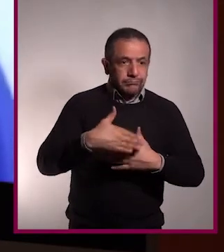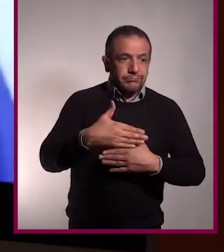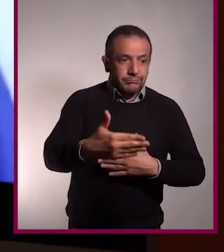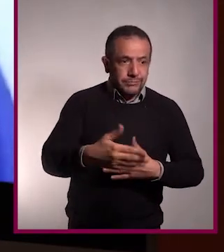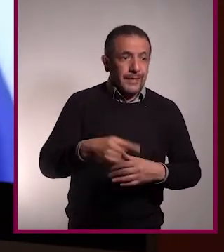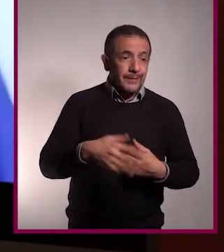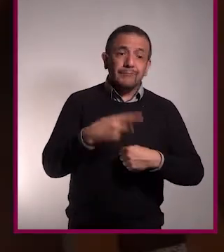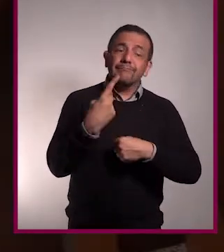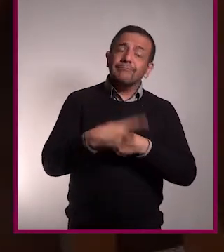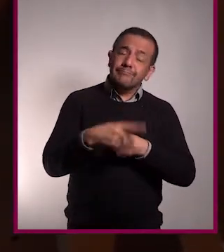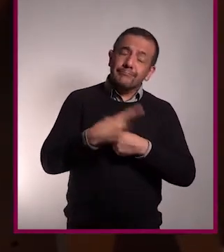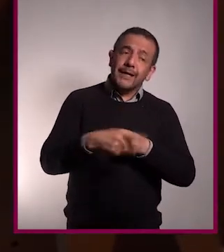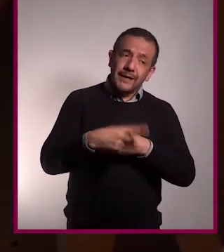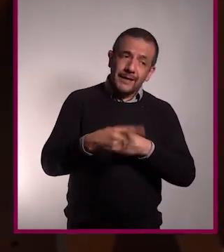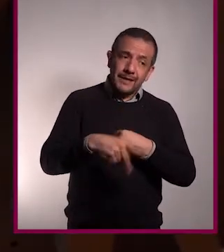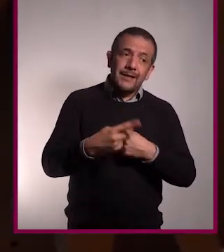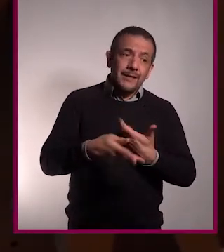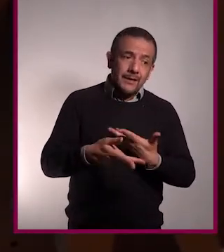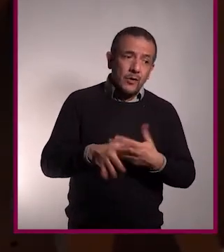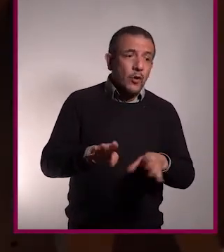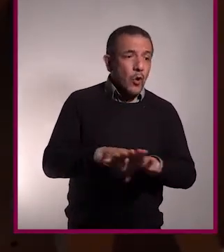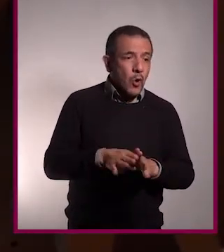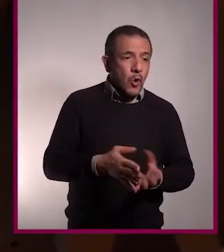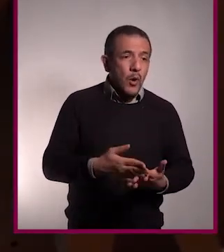la obesidad, y que esto aumenta a la